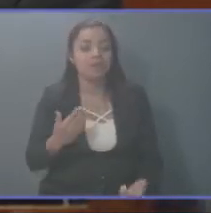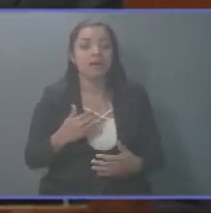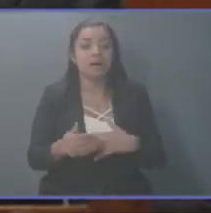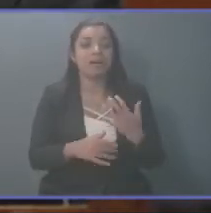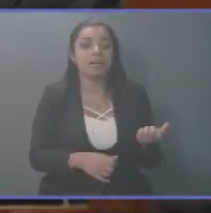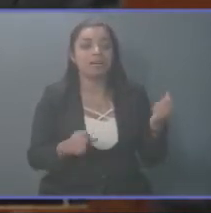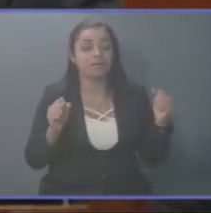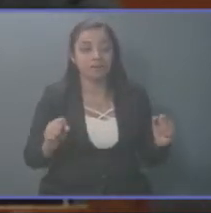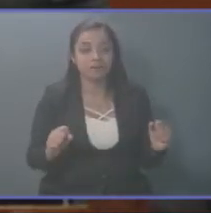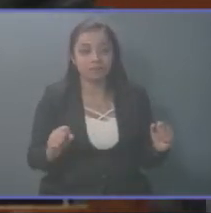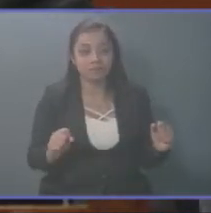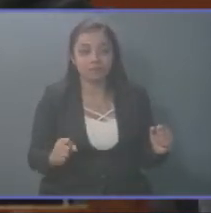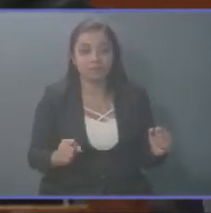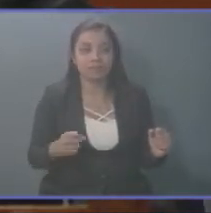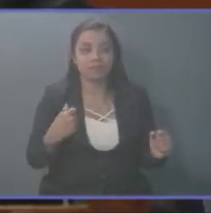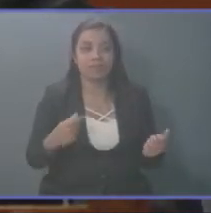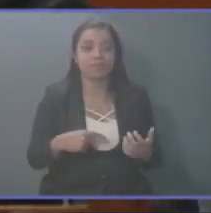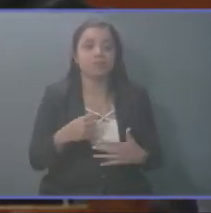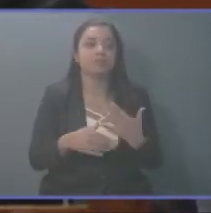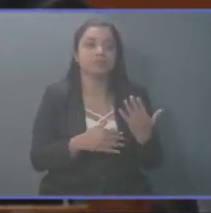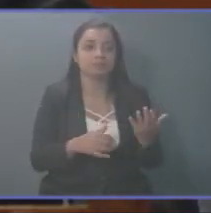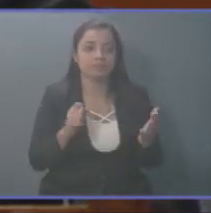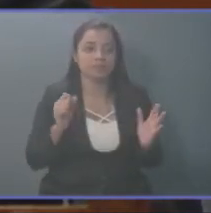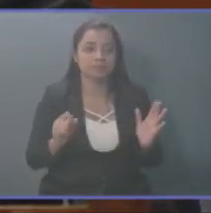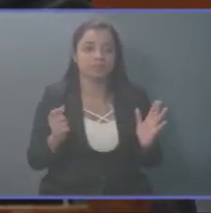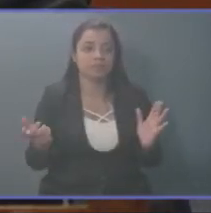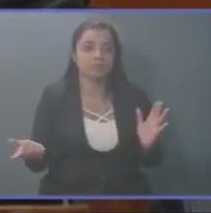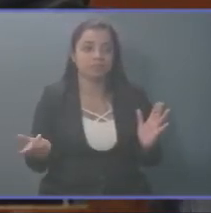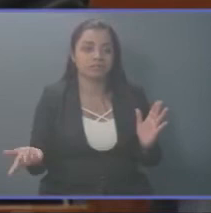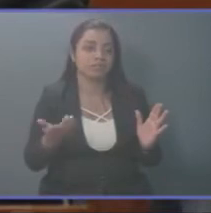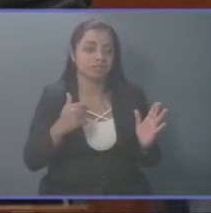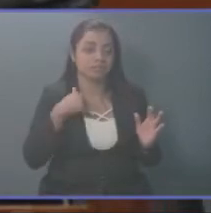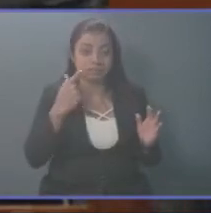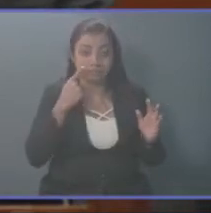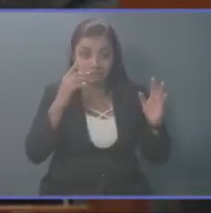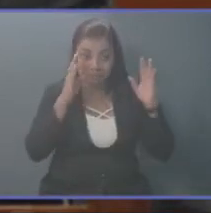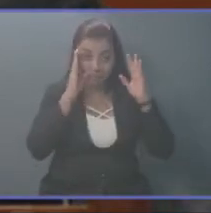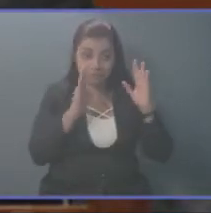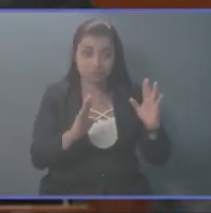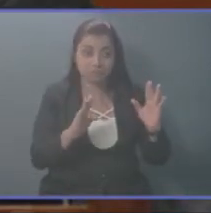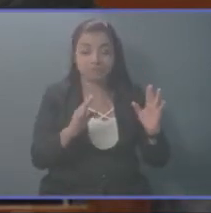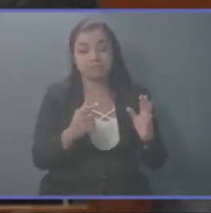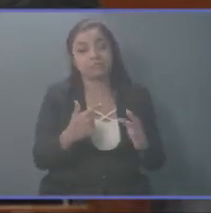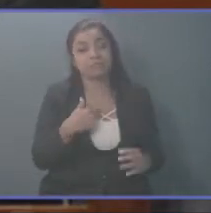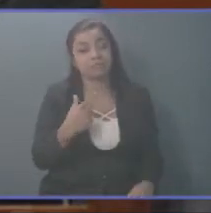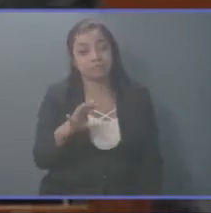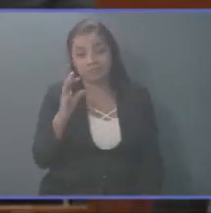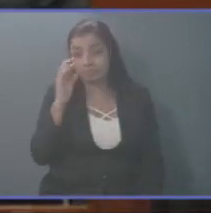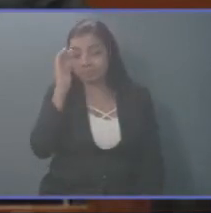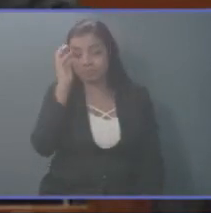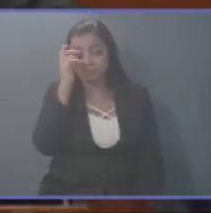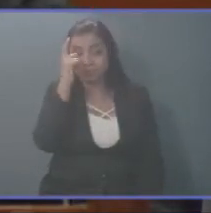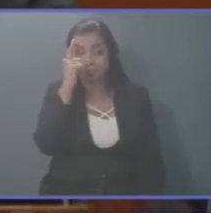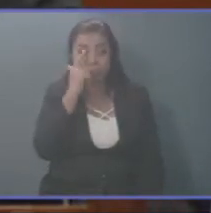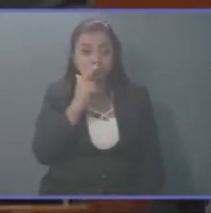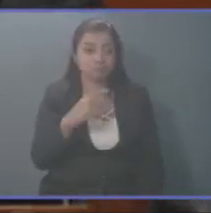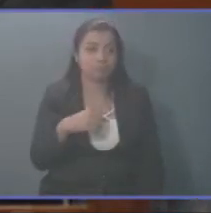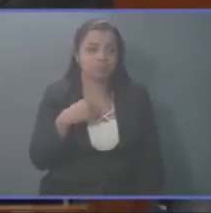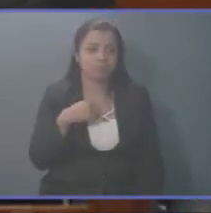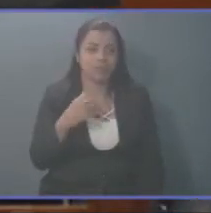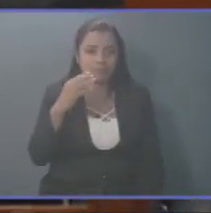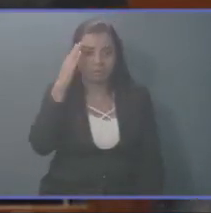Entonces, este caso nos llama mucho la atención porque fue indignante. Y yo tengo la